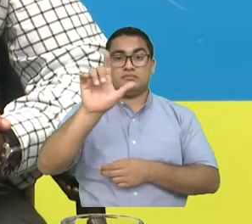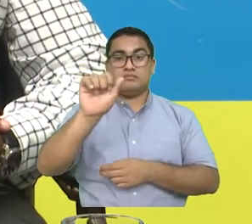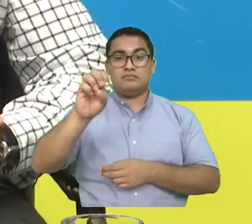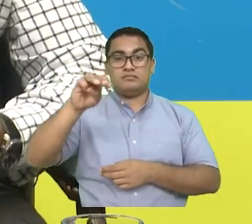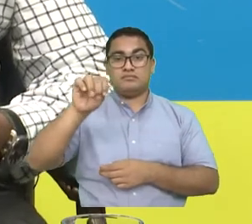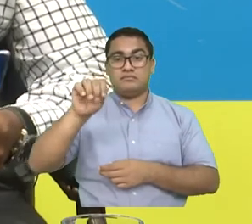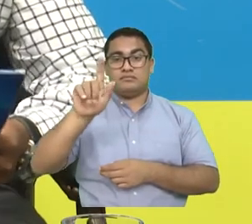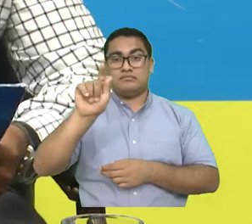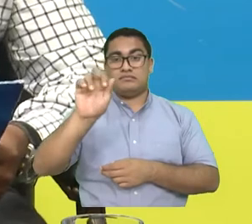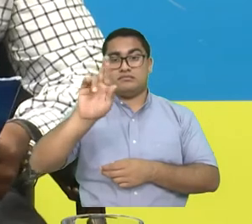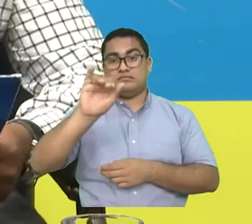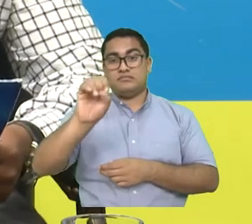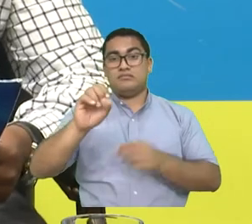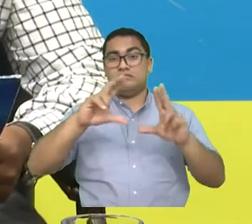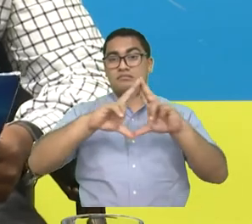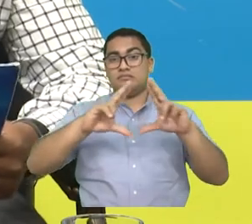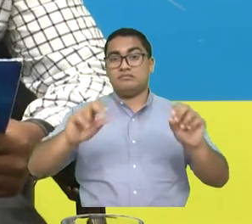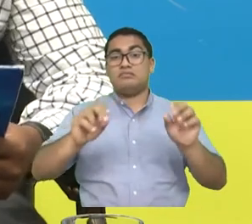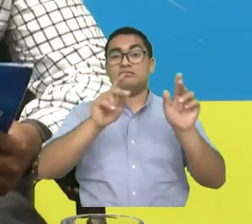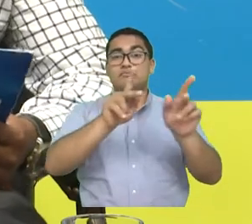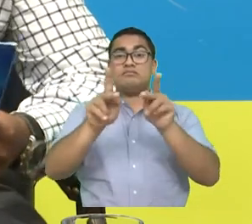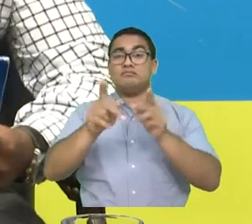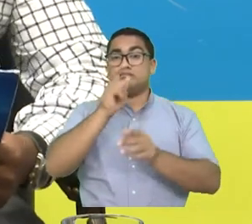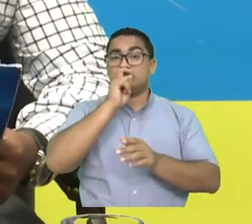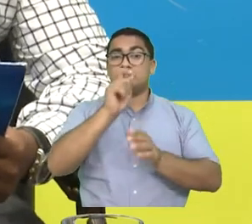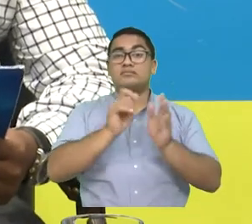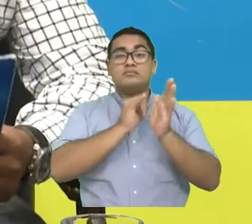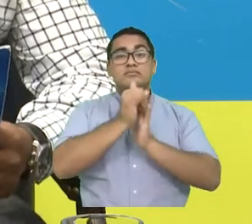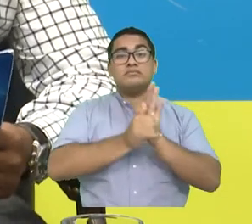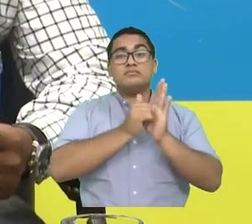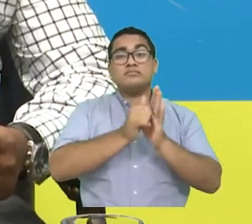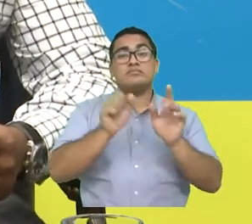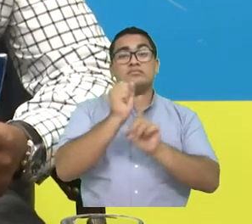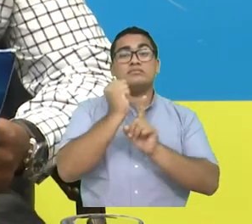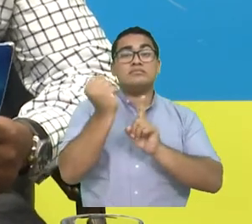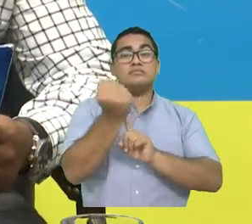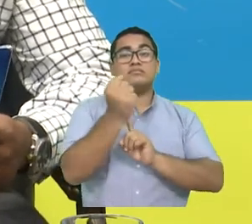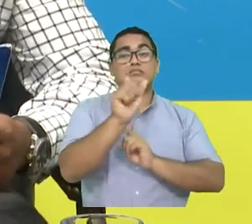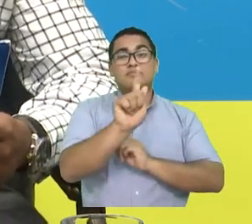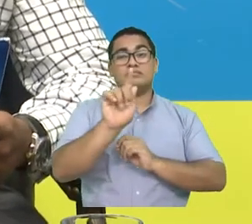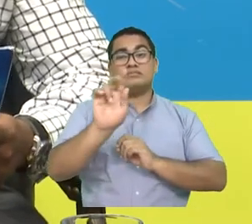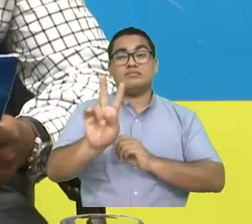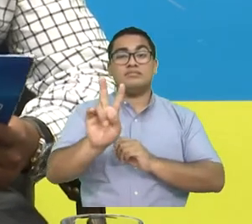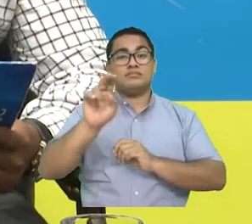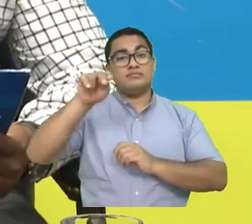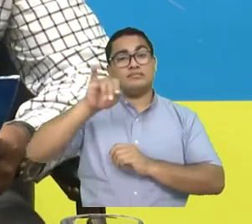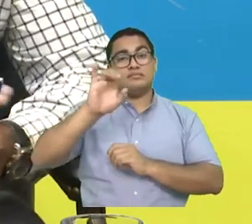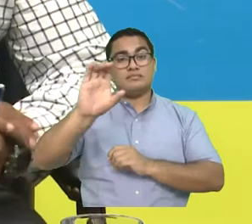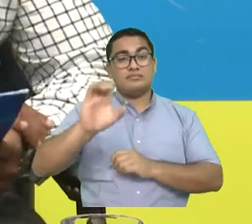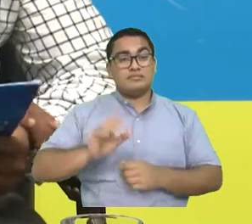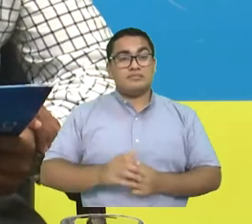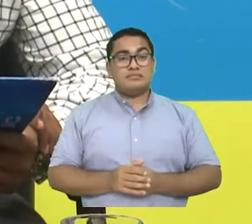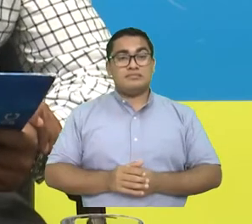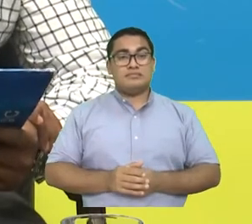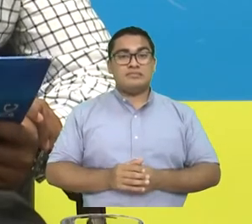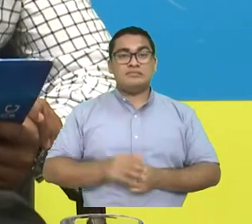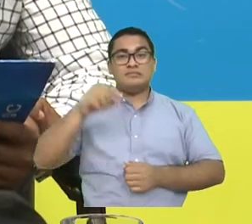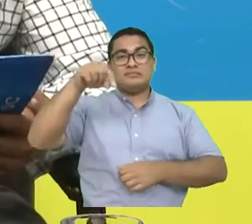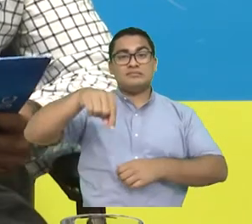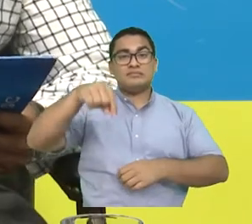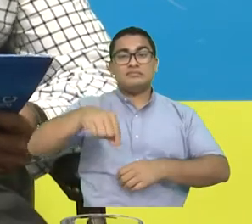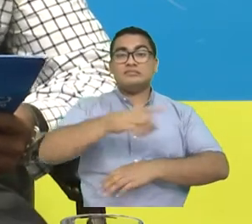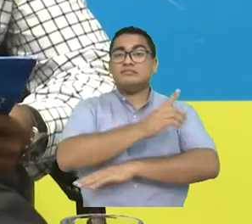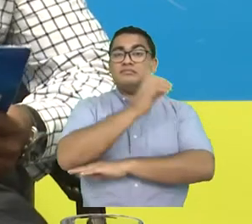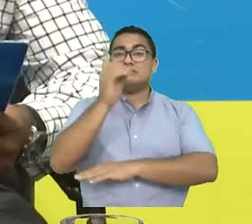en YouTube. En esta plataforma digital aparecemos como Asamblea TVNIP. Estamos hoy con el